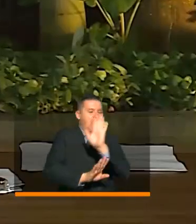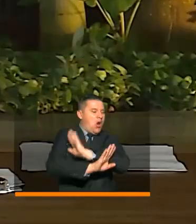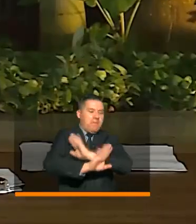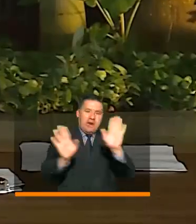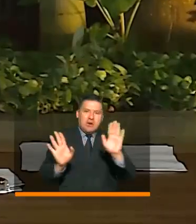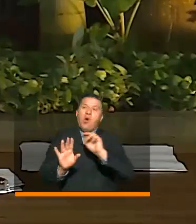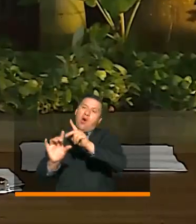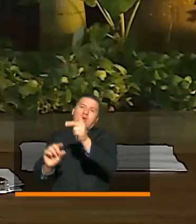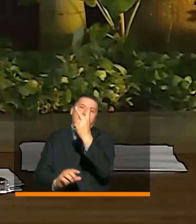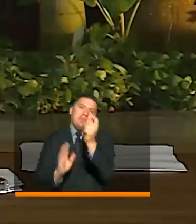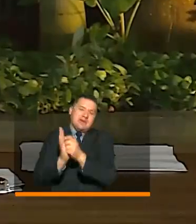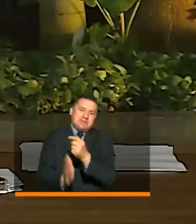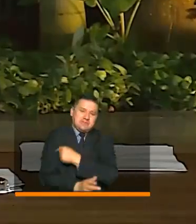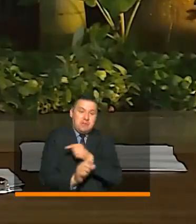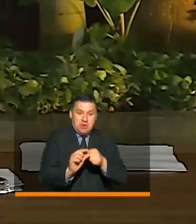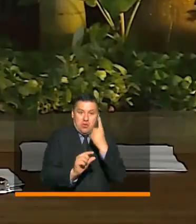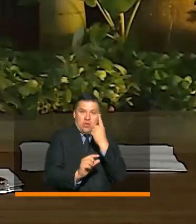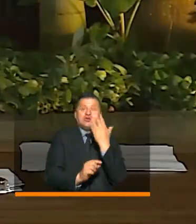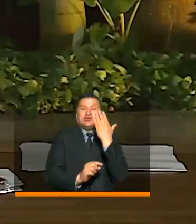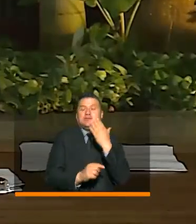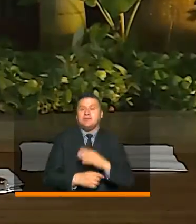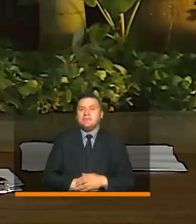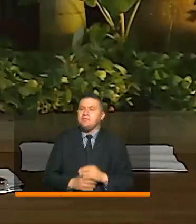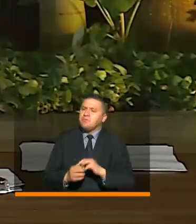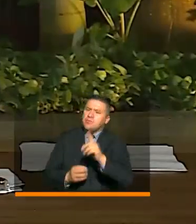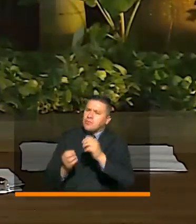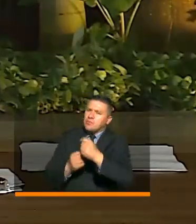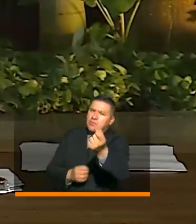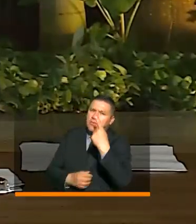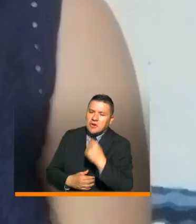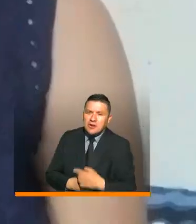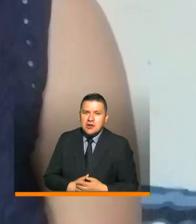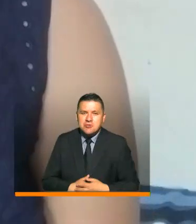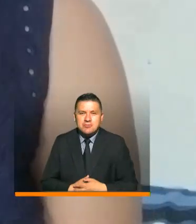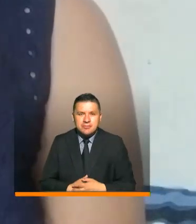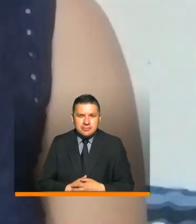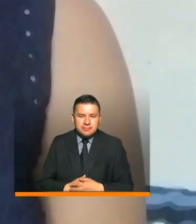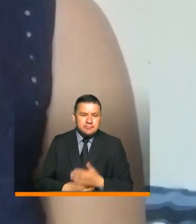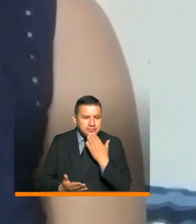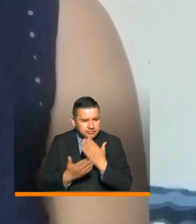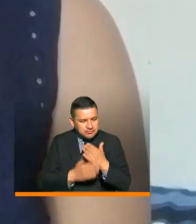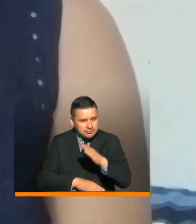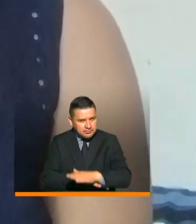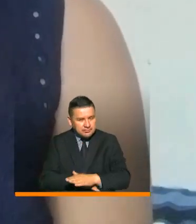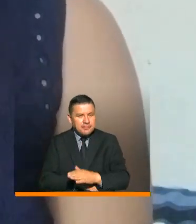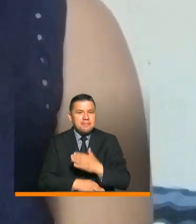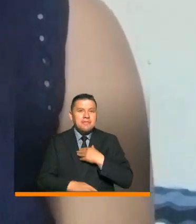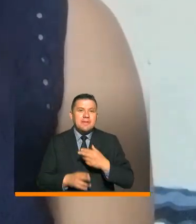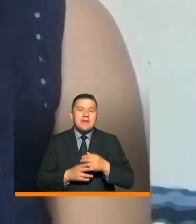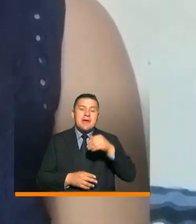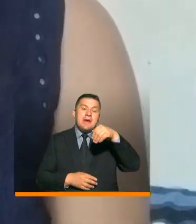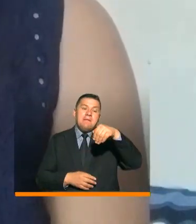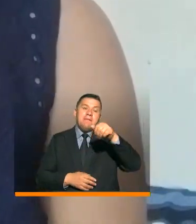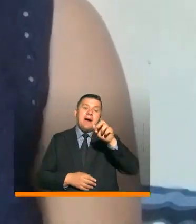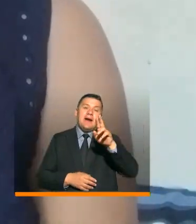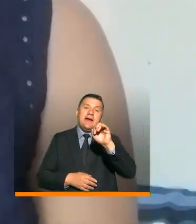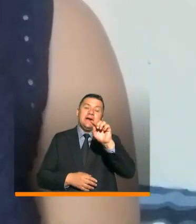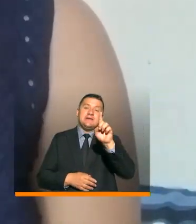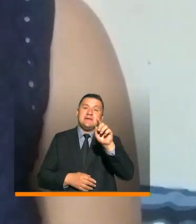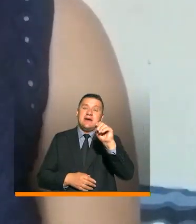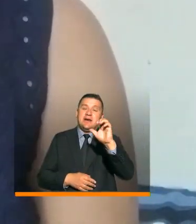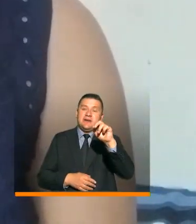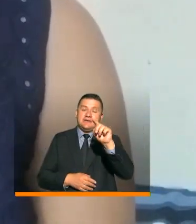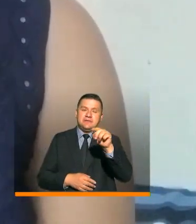Colombia profunda con este tipo de vacunas. ¿Qué otra pregunta tenemos? Buenas tardes, mi nombre es María Sáenz y mi pregunta